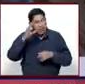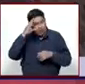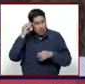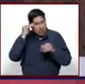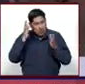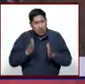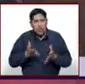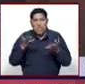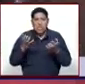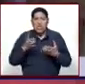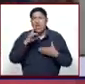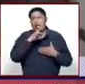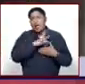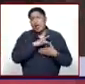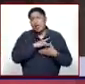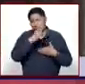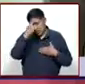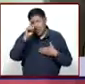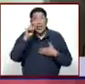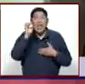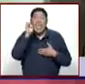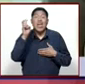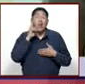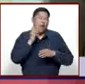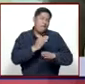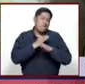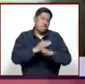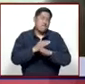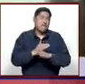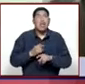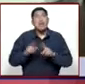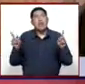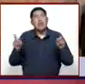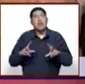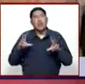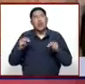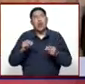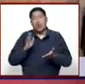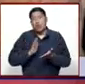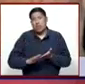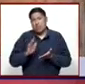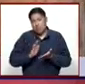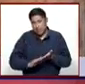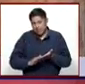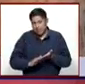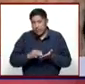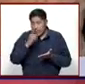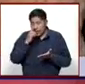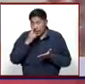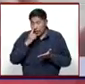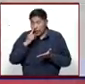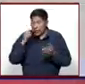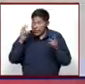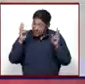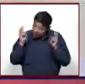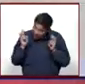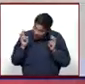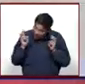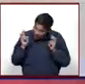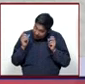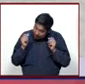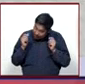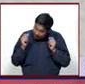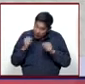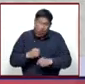para que Evo no sea candidato a través, pero no vamos a permitir. En el hipotético caso que llegara, yo